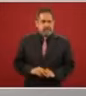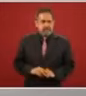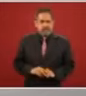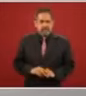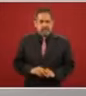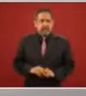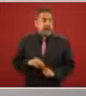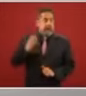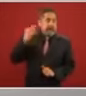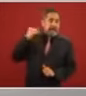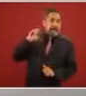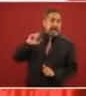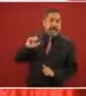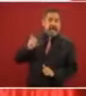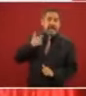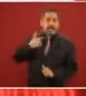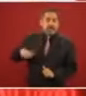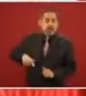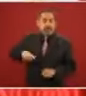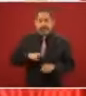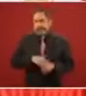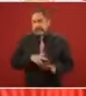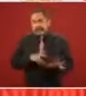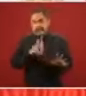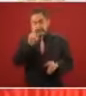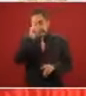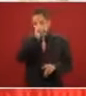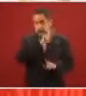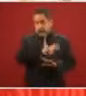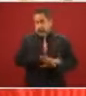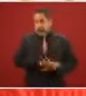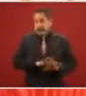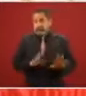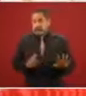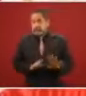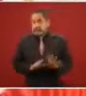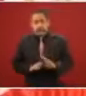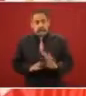que eran capaces de todo.